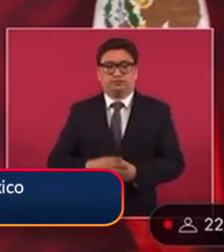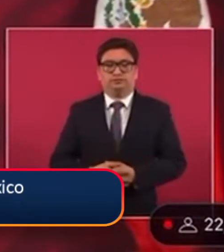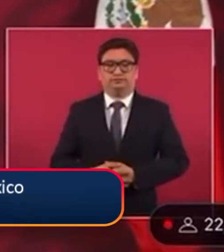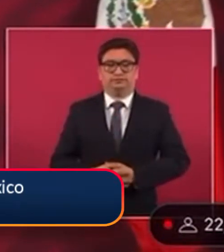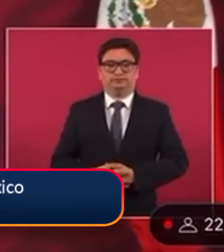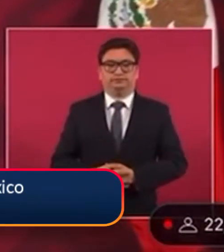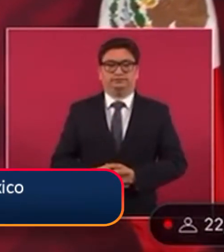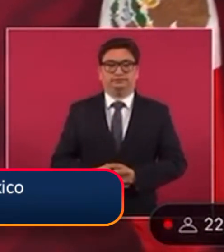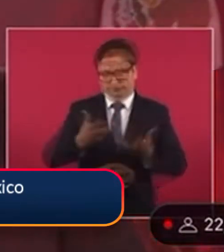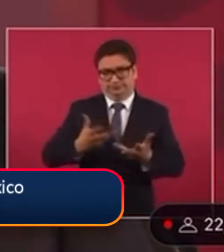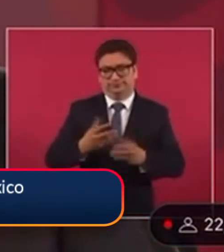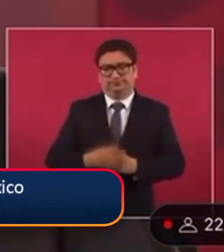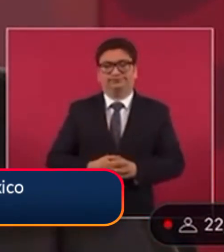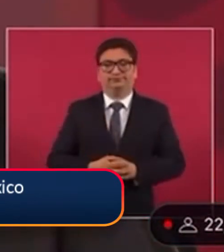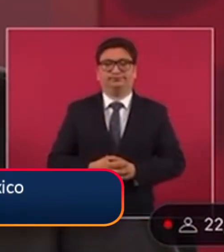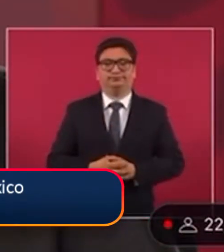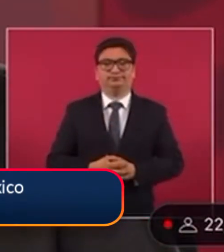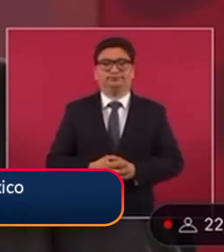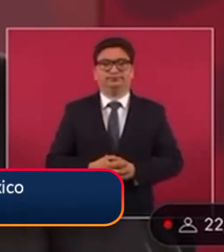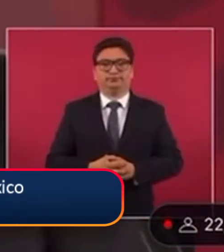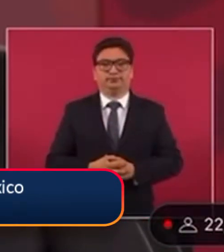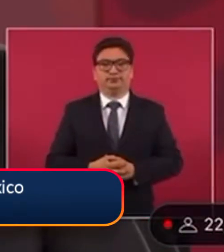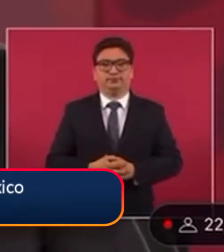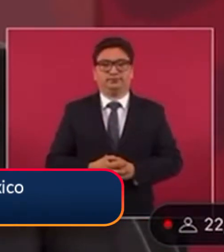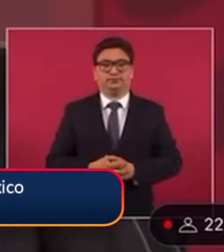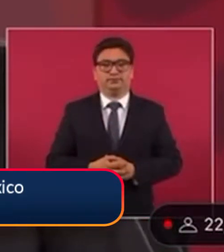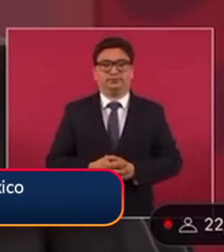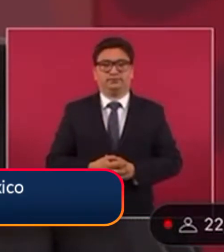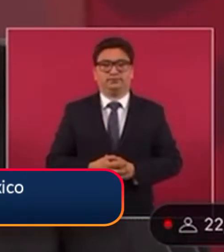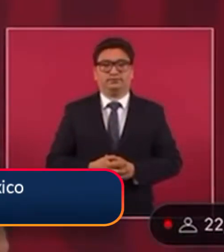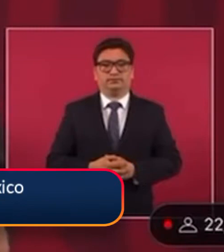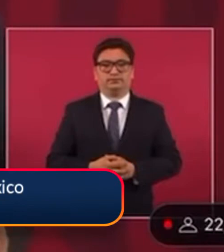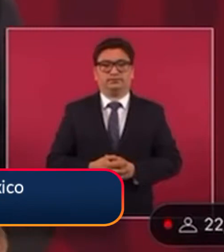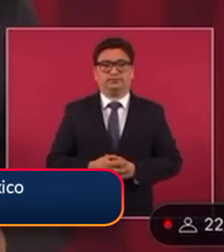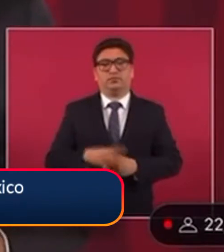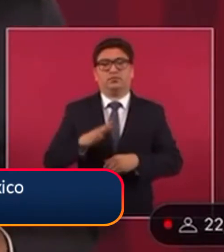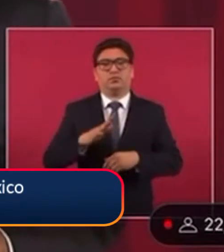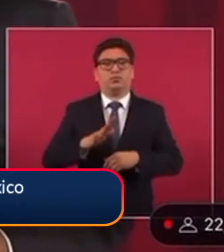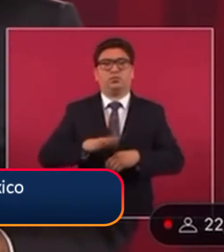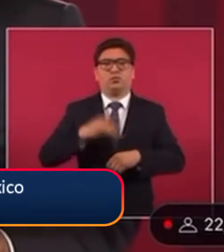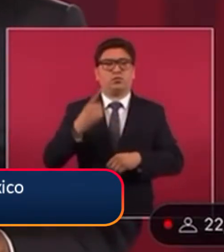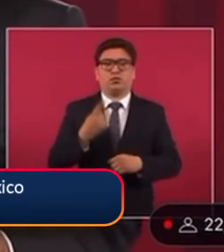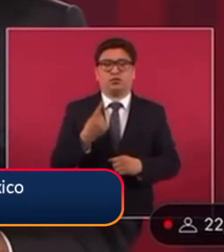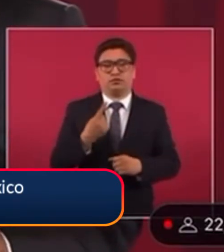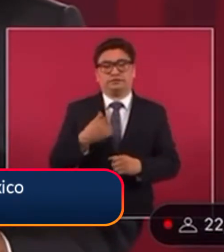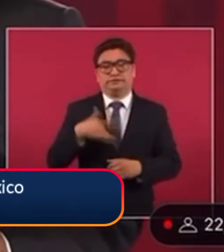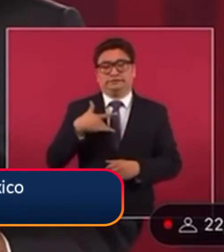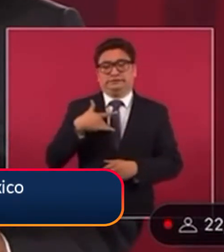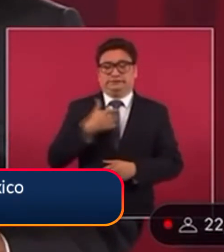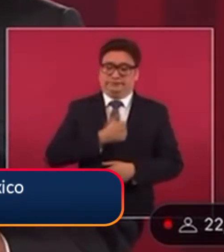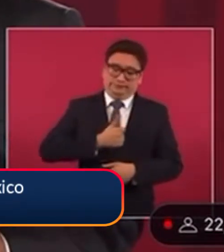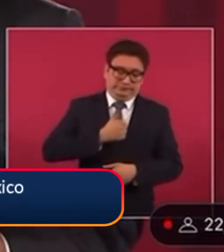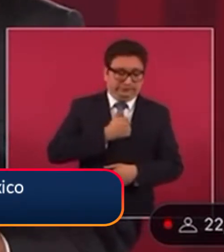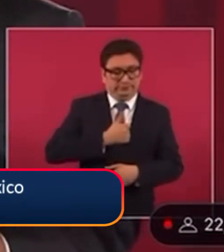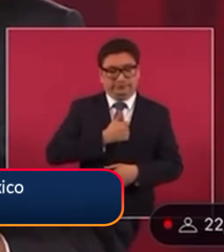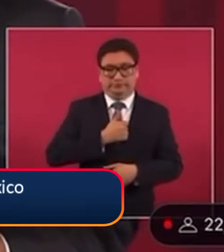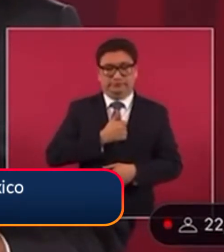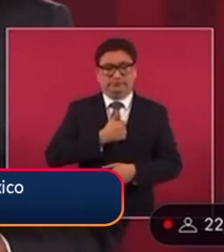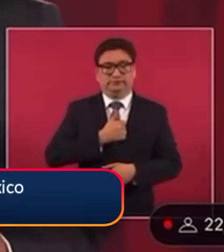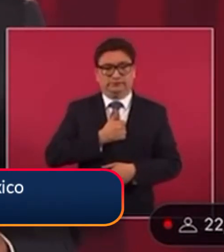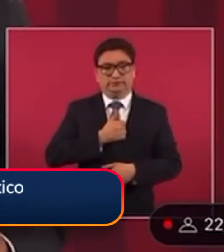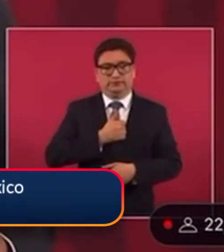su nacionalidad, porque estos hechos lamentables, que desde luego tienen que